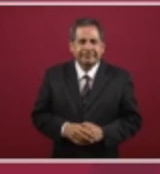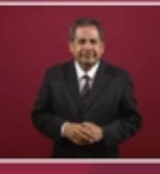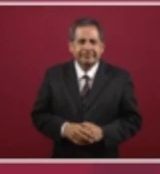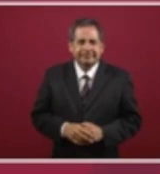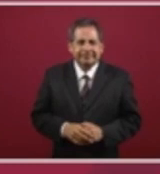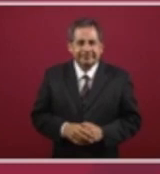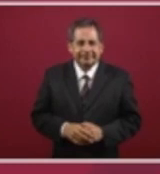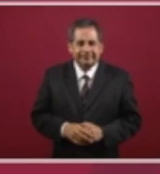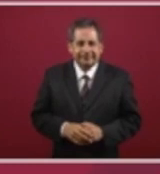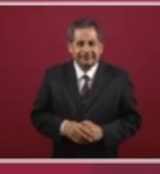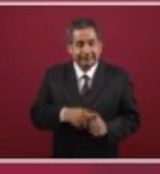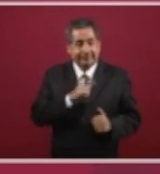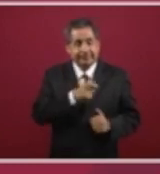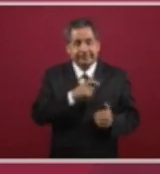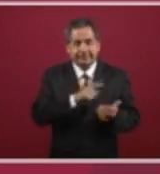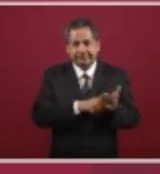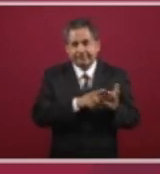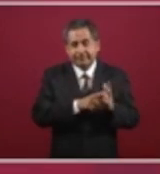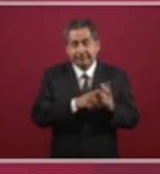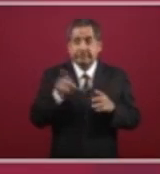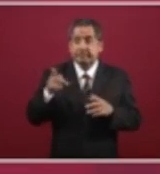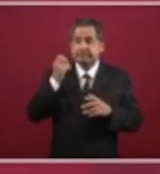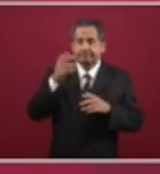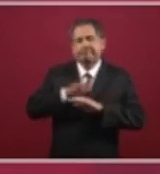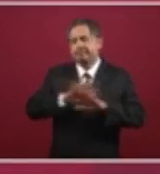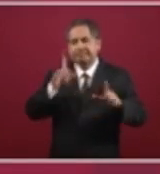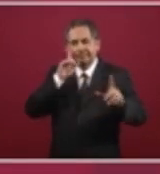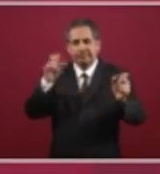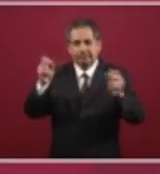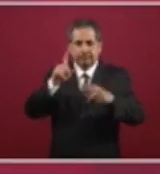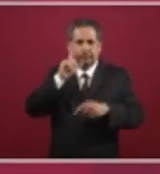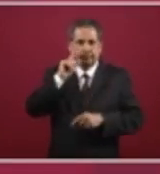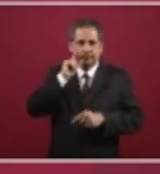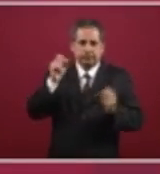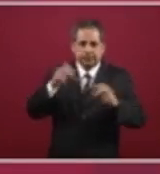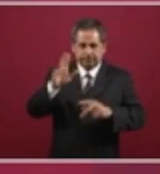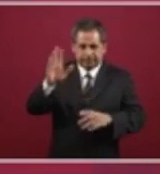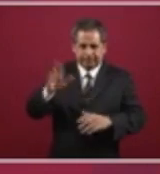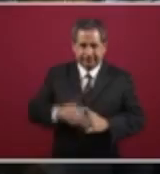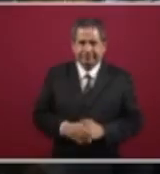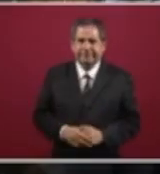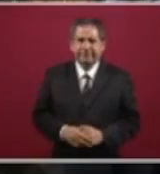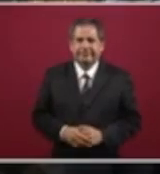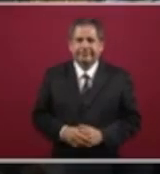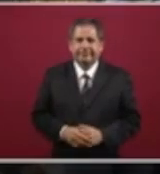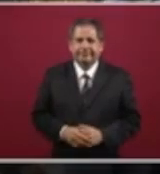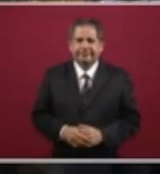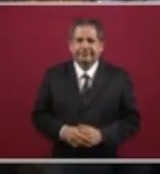según el presidente. Bueno, nos vemos entonces mañana. Gracias.